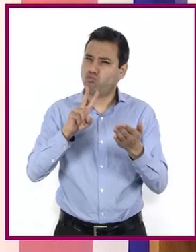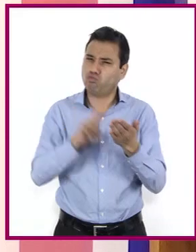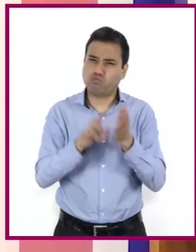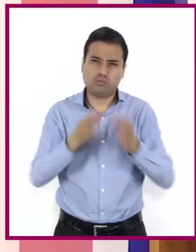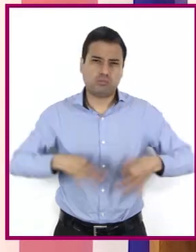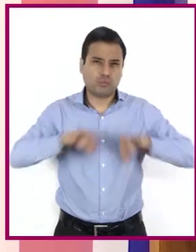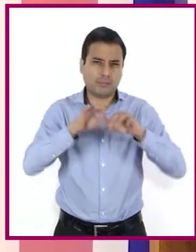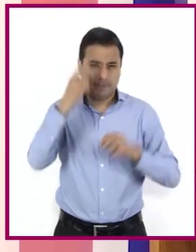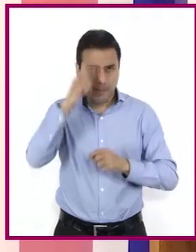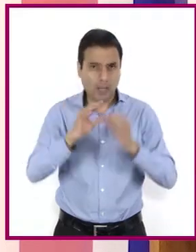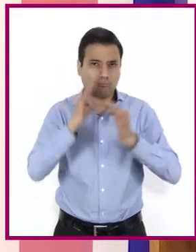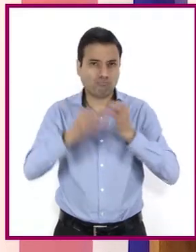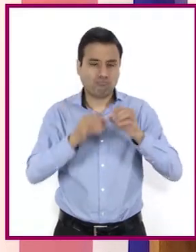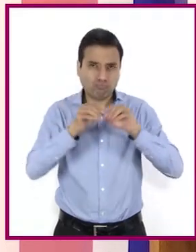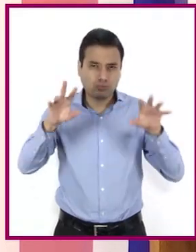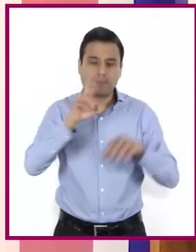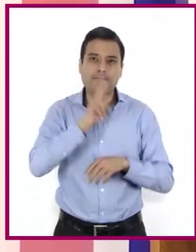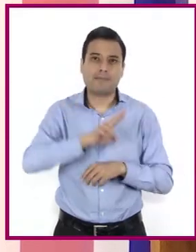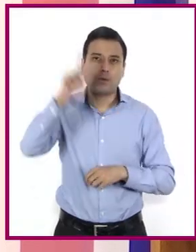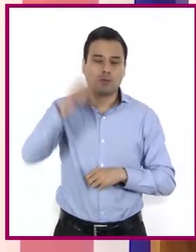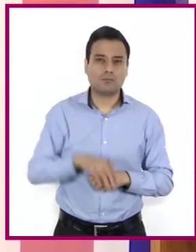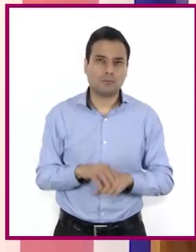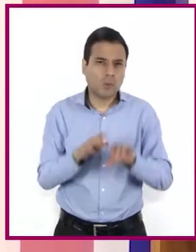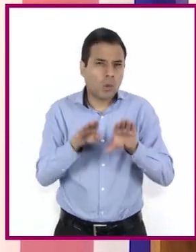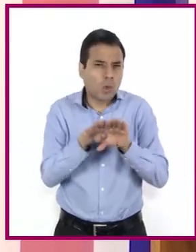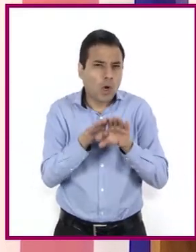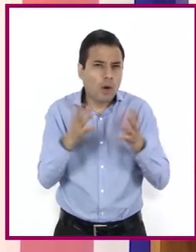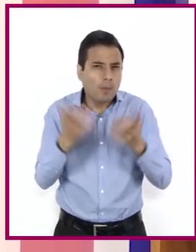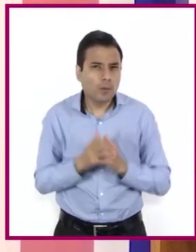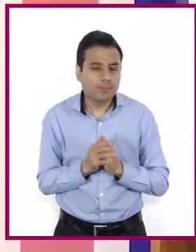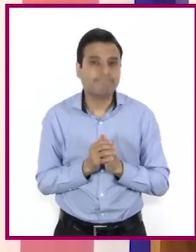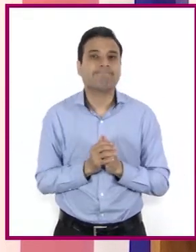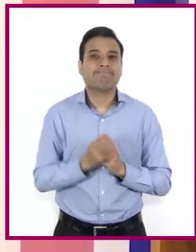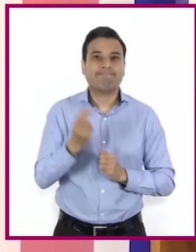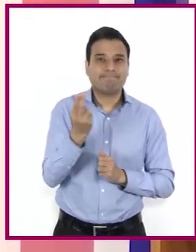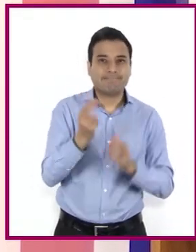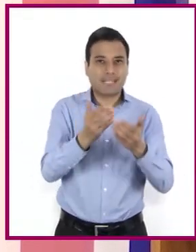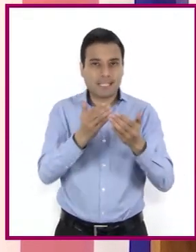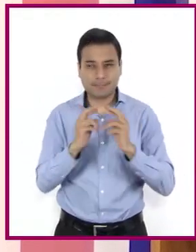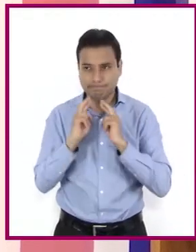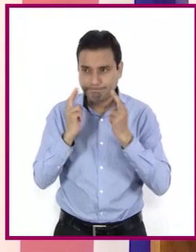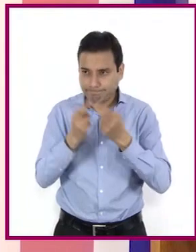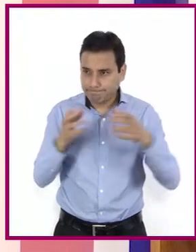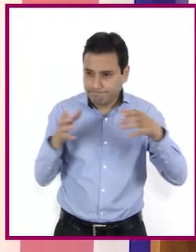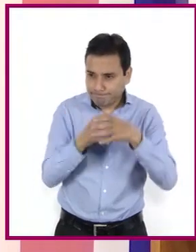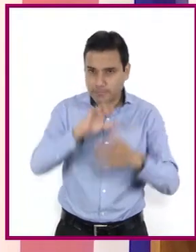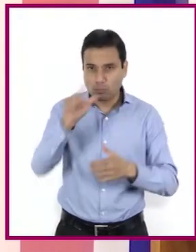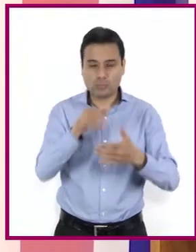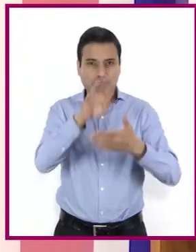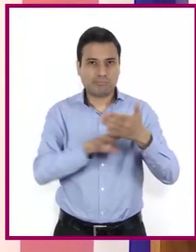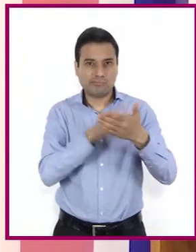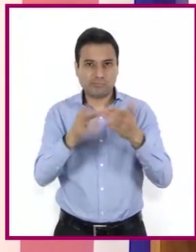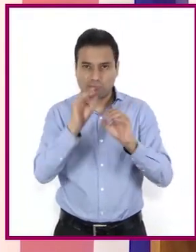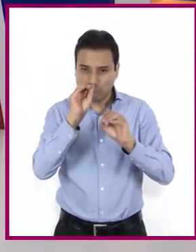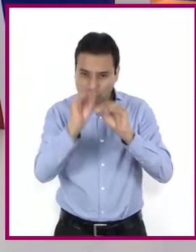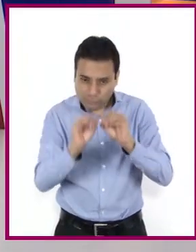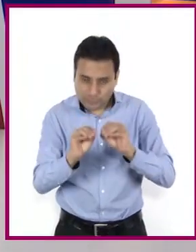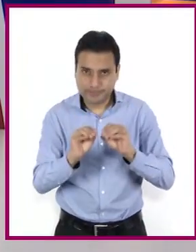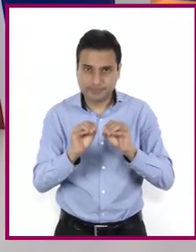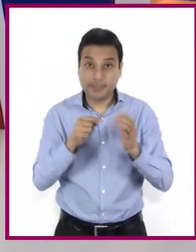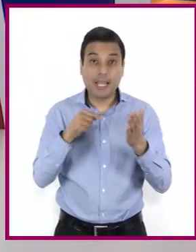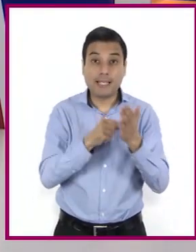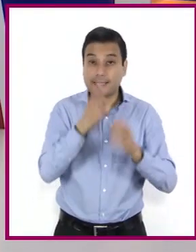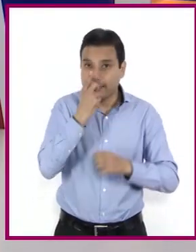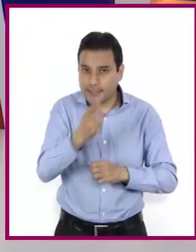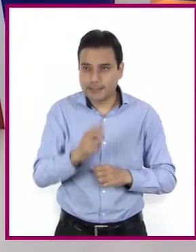campaña. Para que funcione mejor, es recomendable organizar una reunión y elaborar un cronograma de trabajo en donde se establezcan